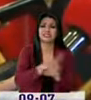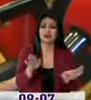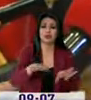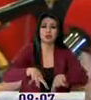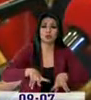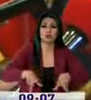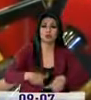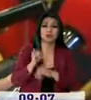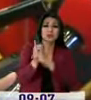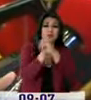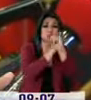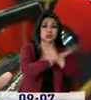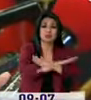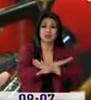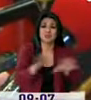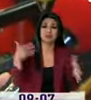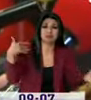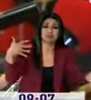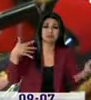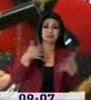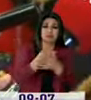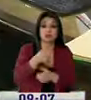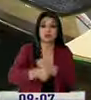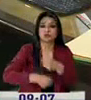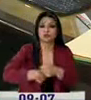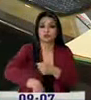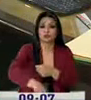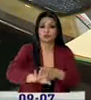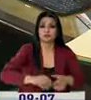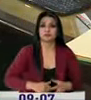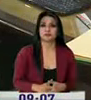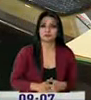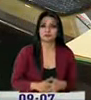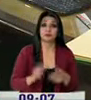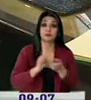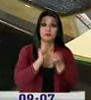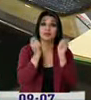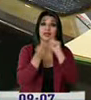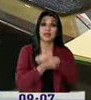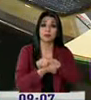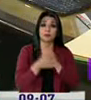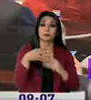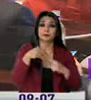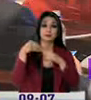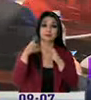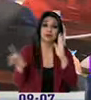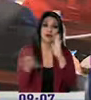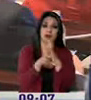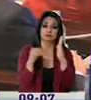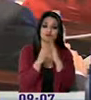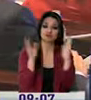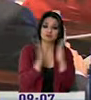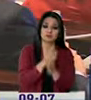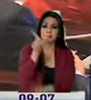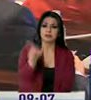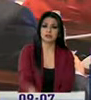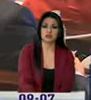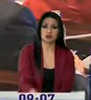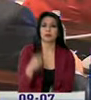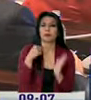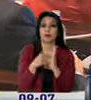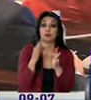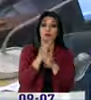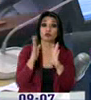corrupción institucionalizada que se ha visto en los últimos meses. Uno de los cambios principales es que en la ley se incluye la muerte civil, que